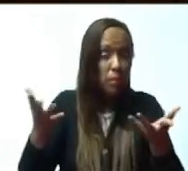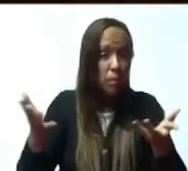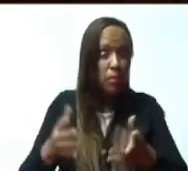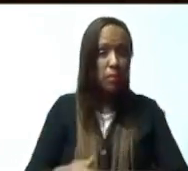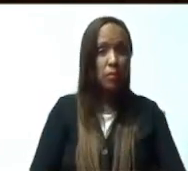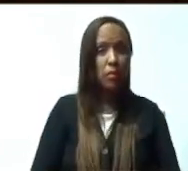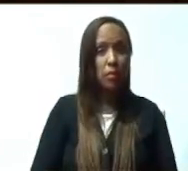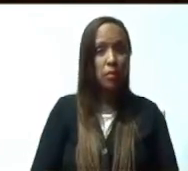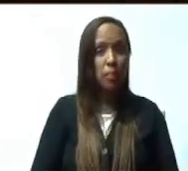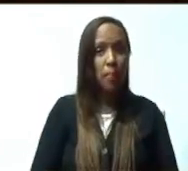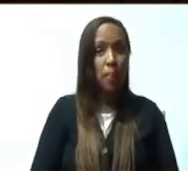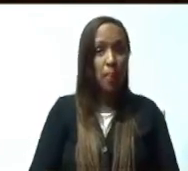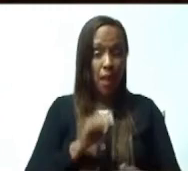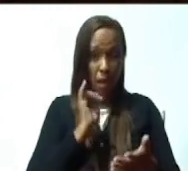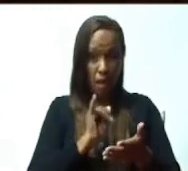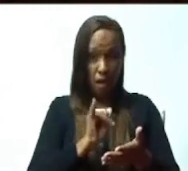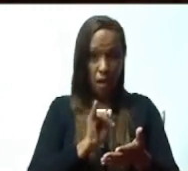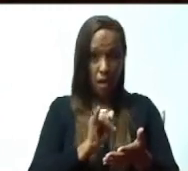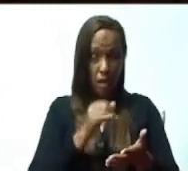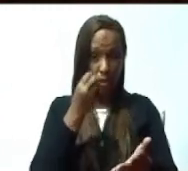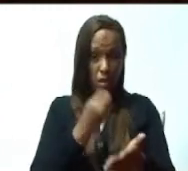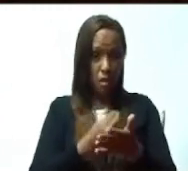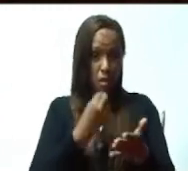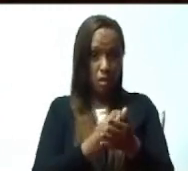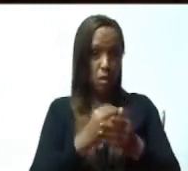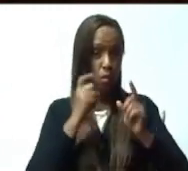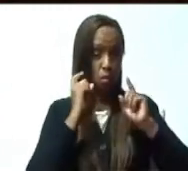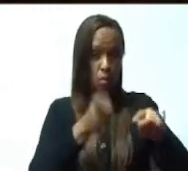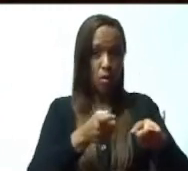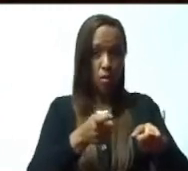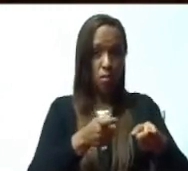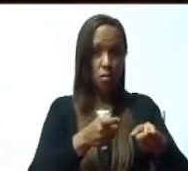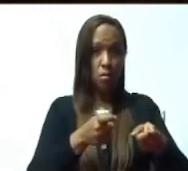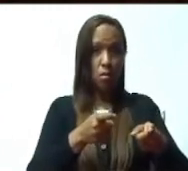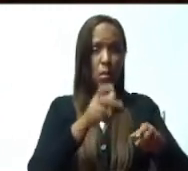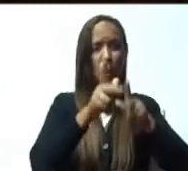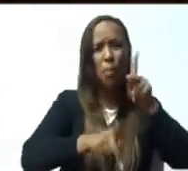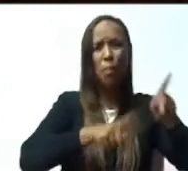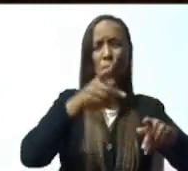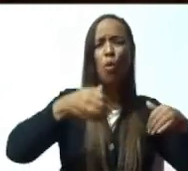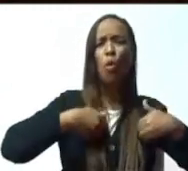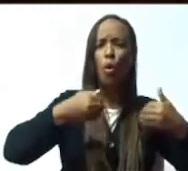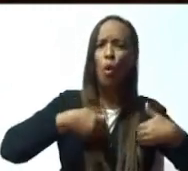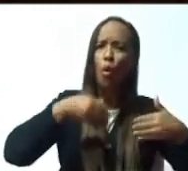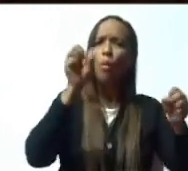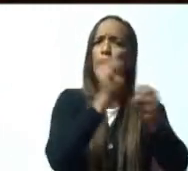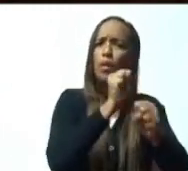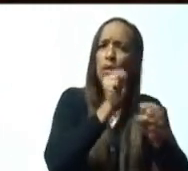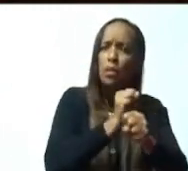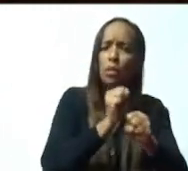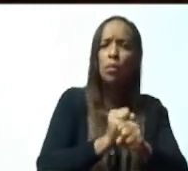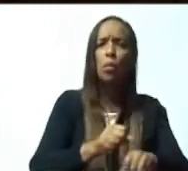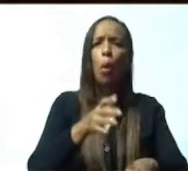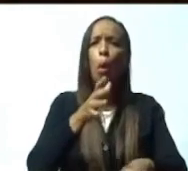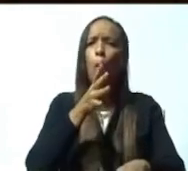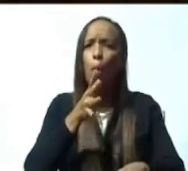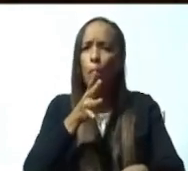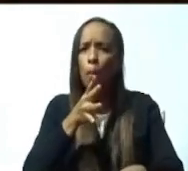¿Cuántos empleos se van a generar este año para los jóvenes y para las mujeres solteras o madres con hijos?